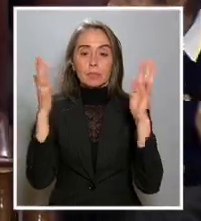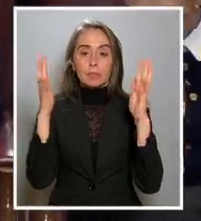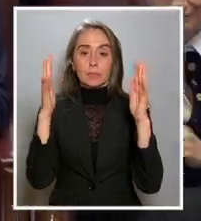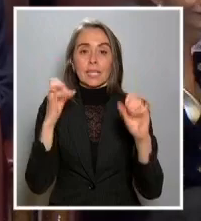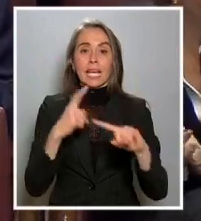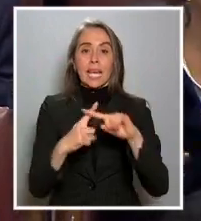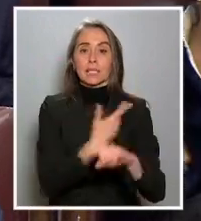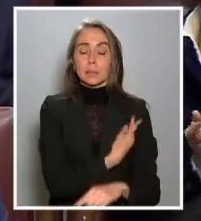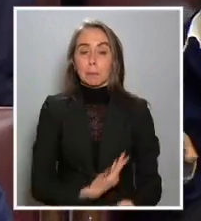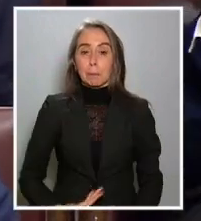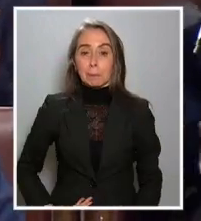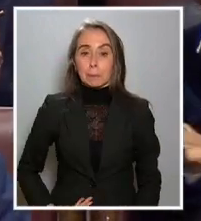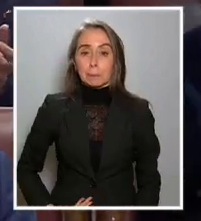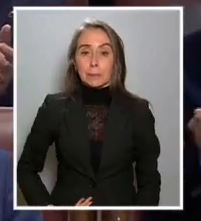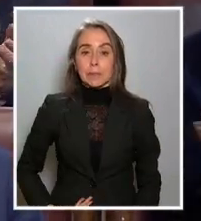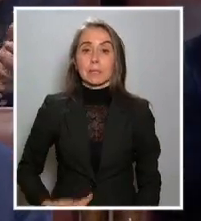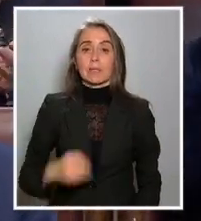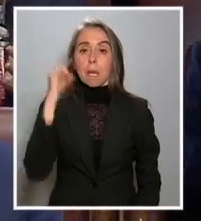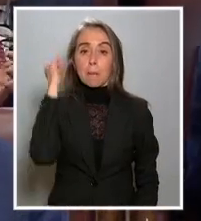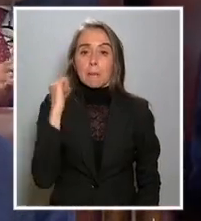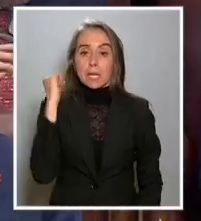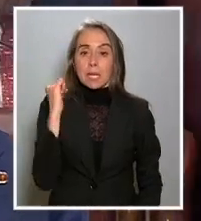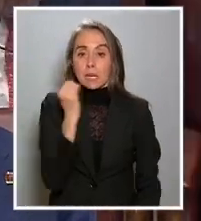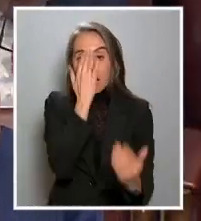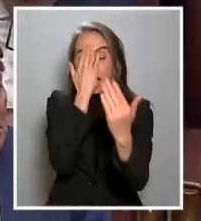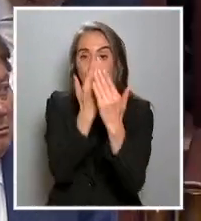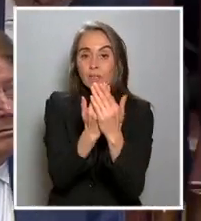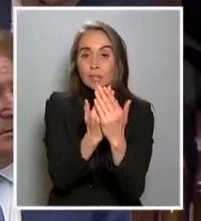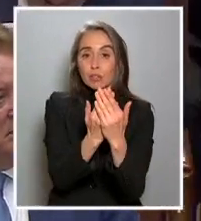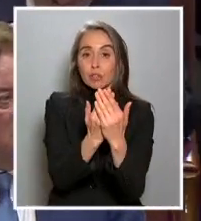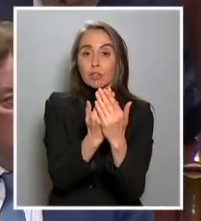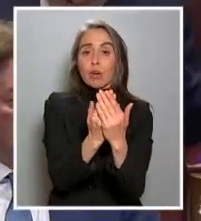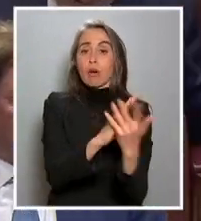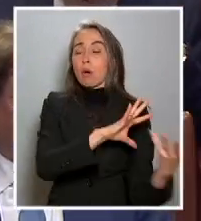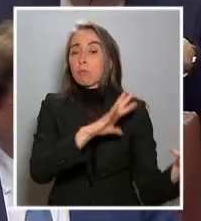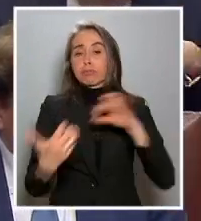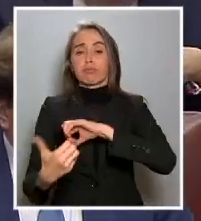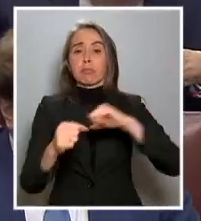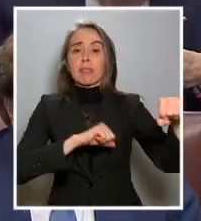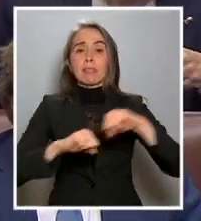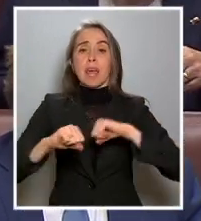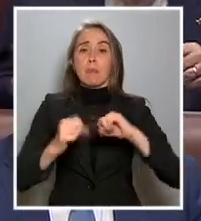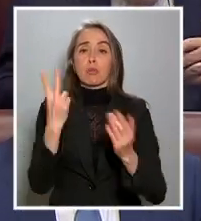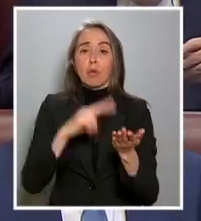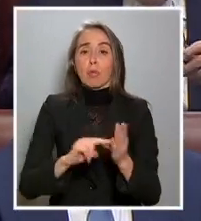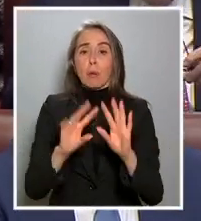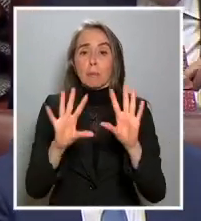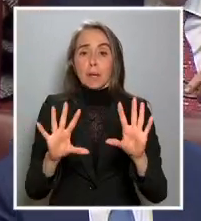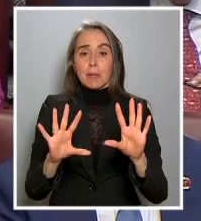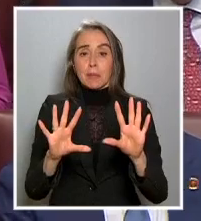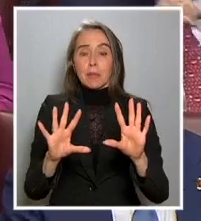O el expresidente Piñera cuando enfrentó las consecuencias del devastador terremoto del 2010.